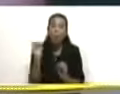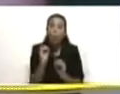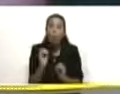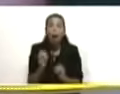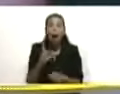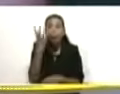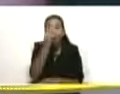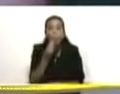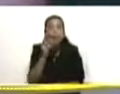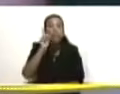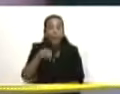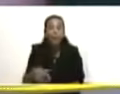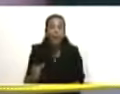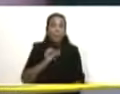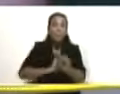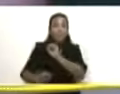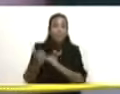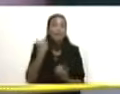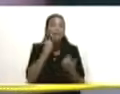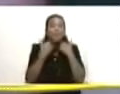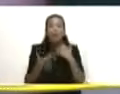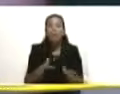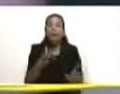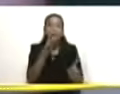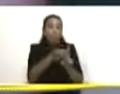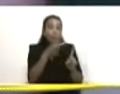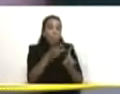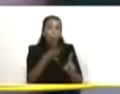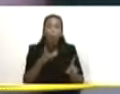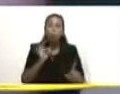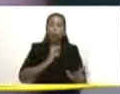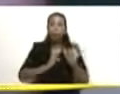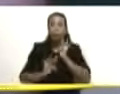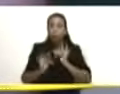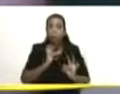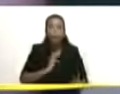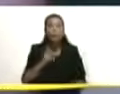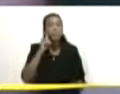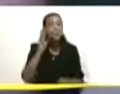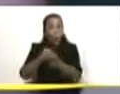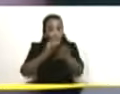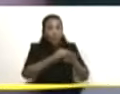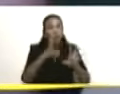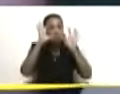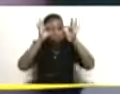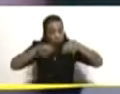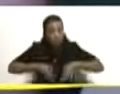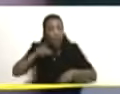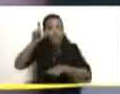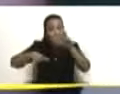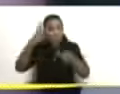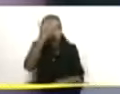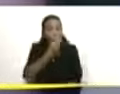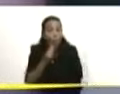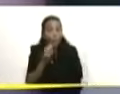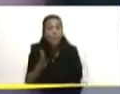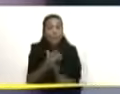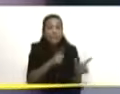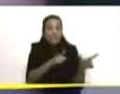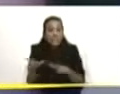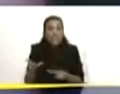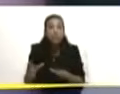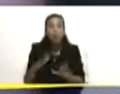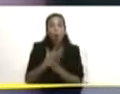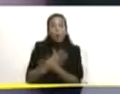temprana edad y para también prevenir enfermedades de transmisión sexual. Esto es un llamado a la conciencia de todos los jóvenes que también tienen una